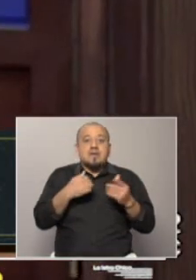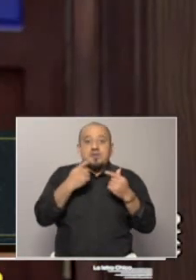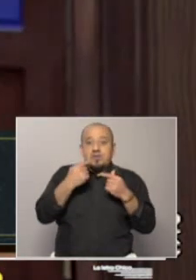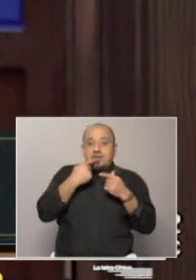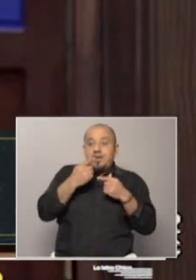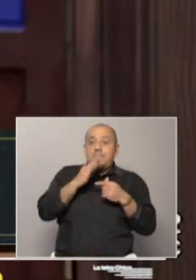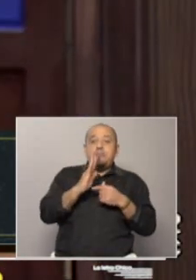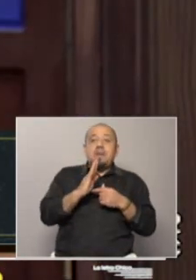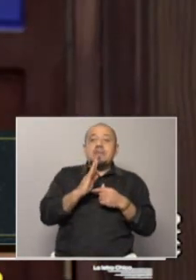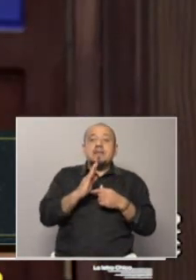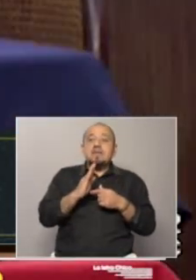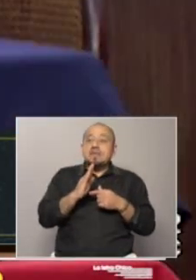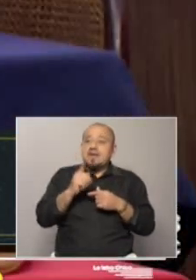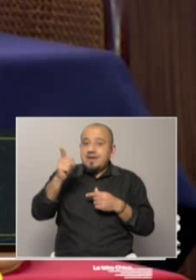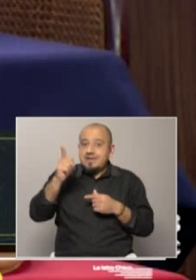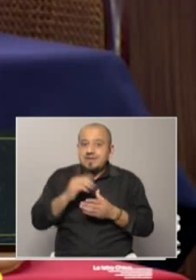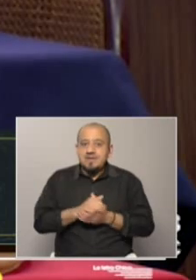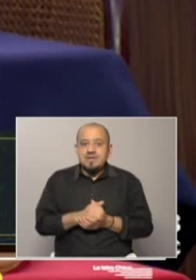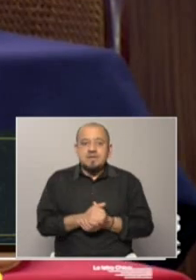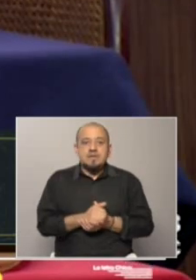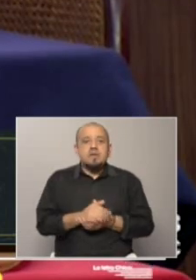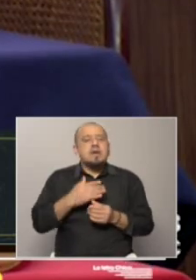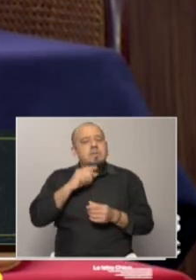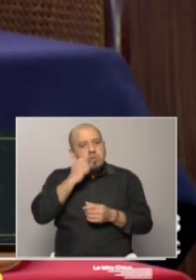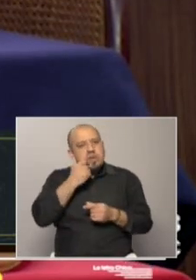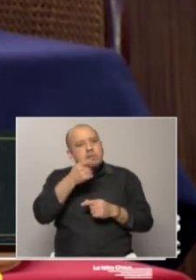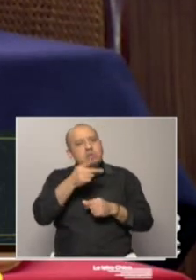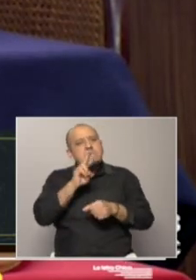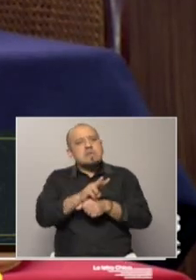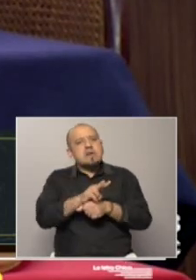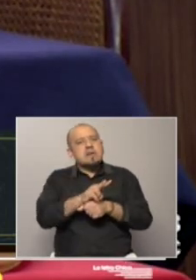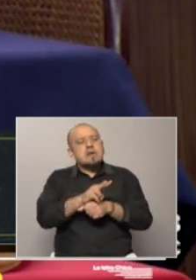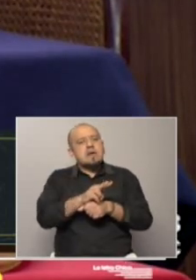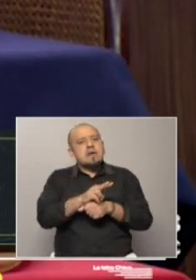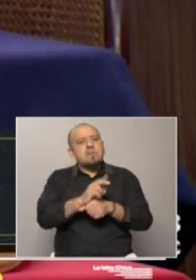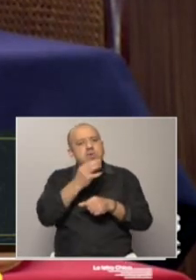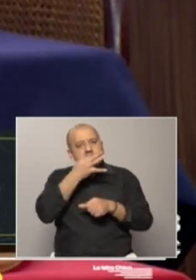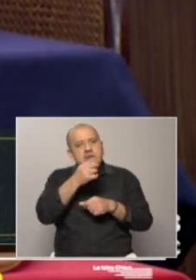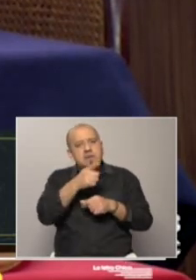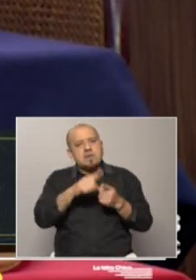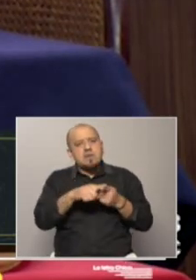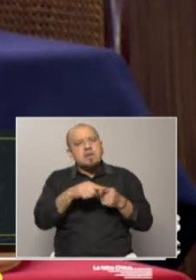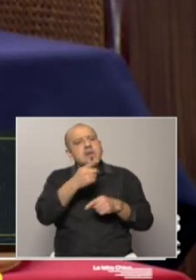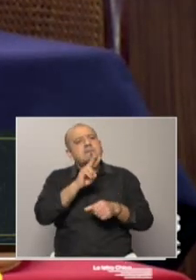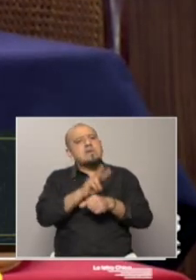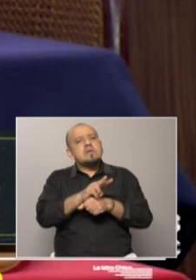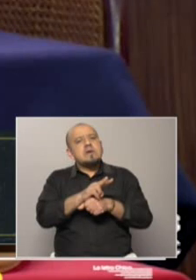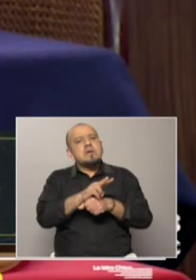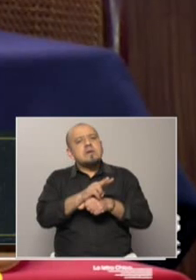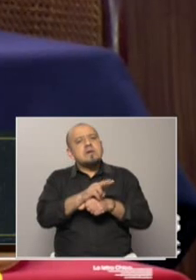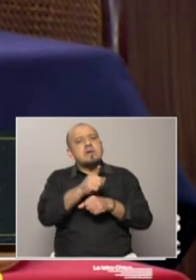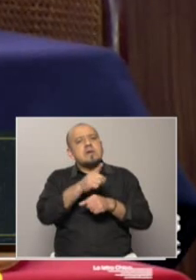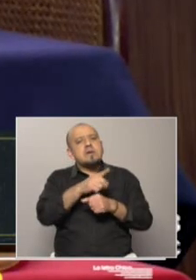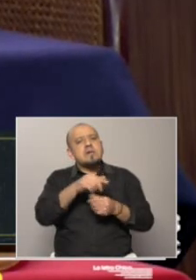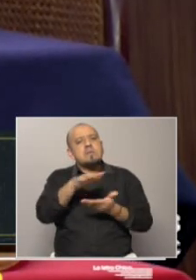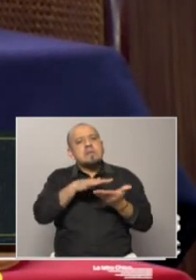mirabas a Patricia, pero le hablabas a ella. A mí me gustaría que visitaras, por una cosa que dijiste, que visitaras la